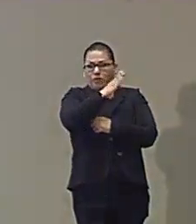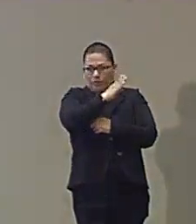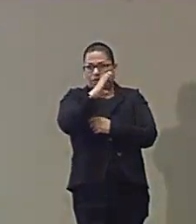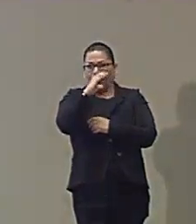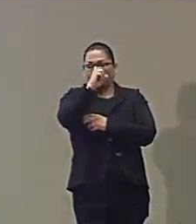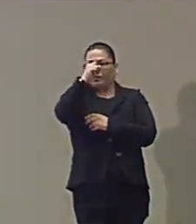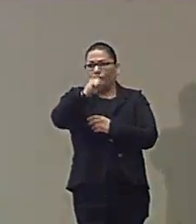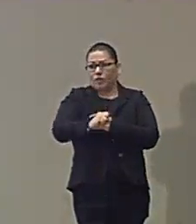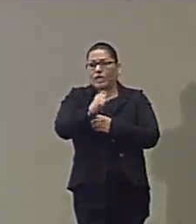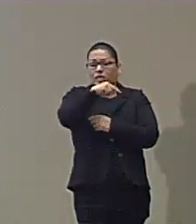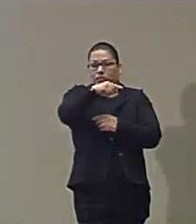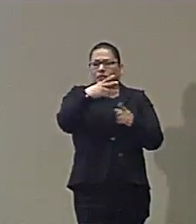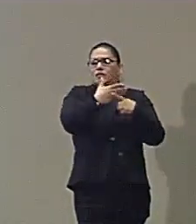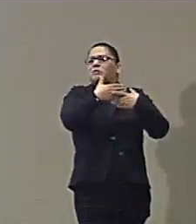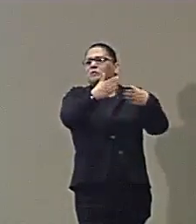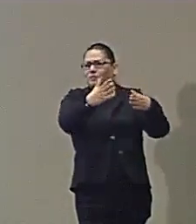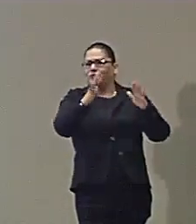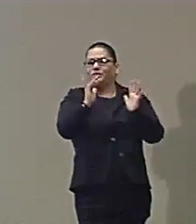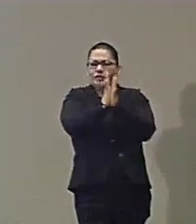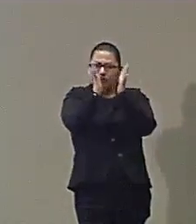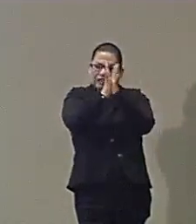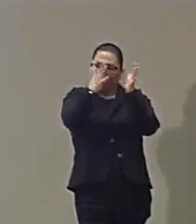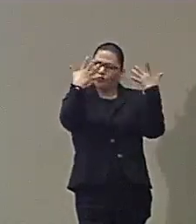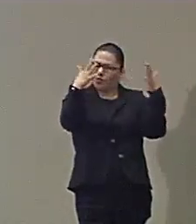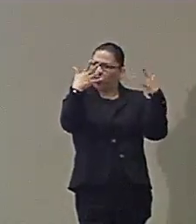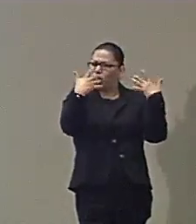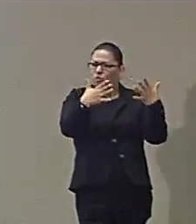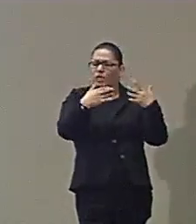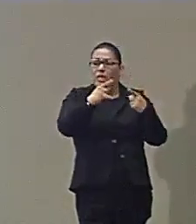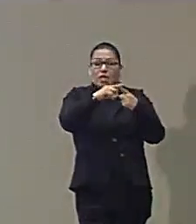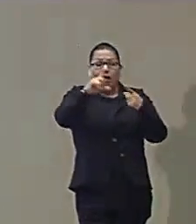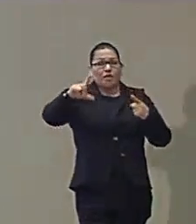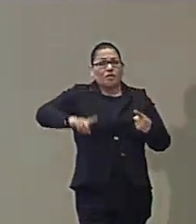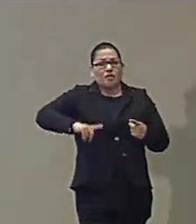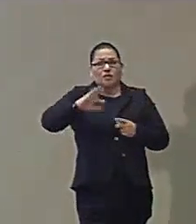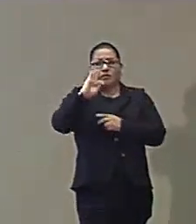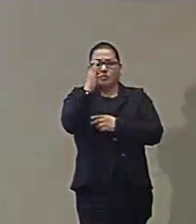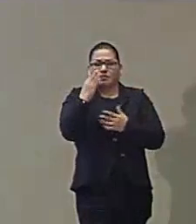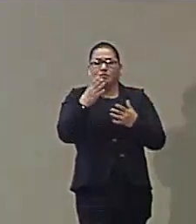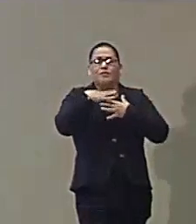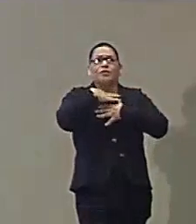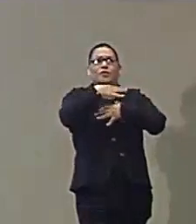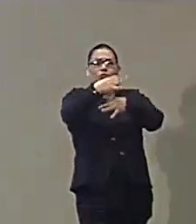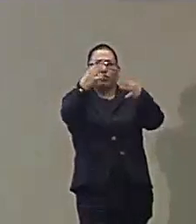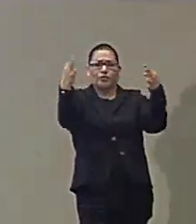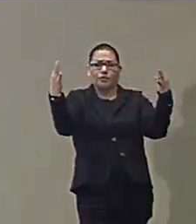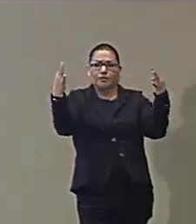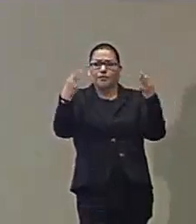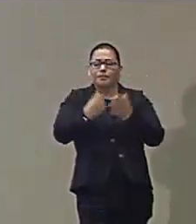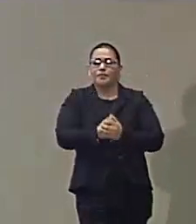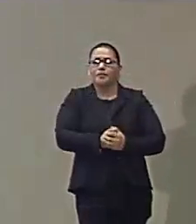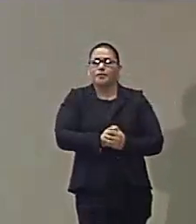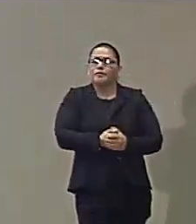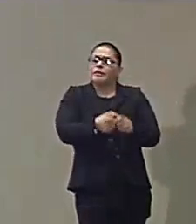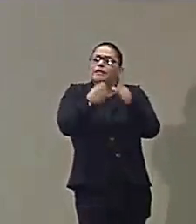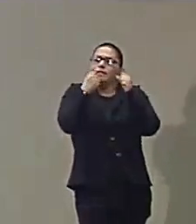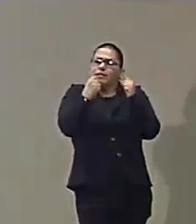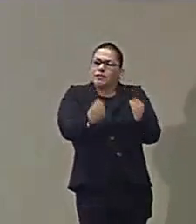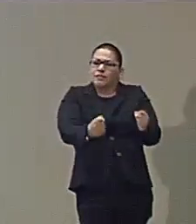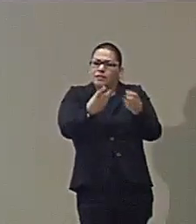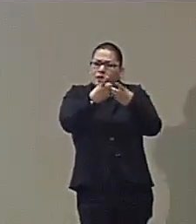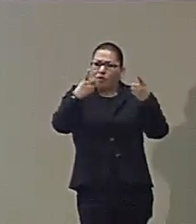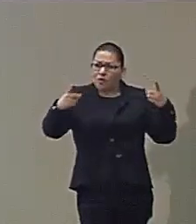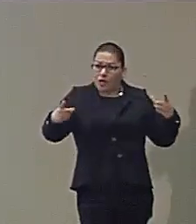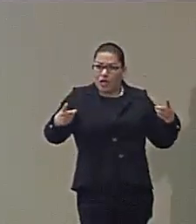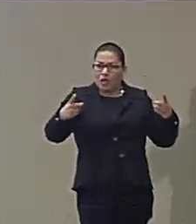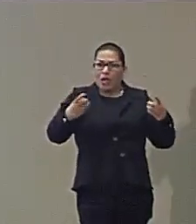de verdad esta apertura y amplia convocatoria que el gobierno federal ha emitido estoy seguro que del desarrollo